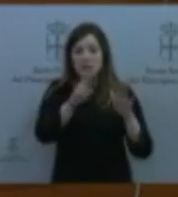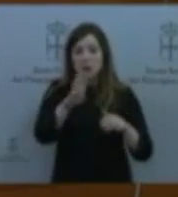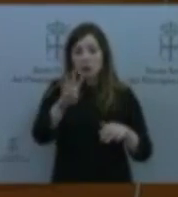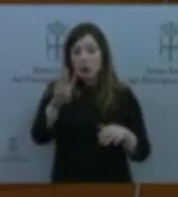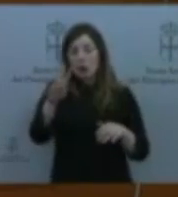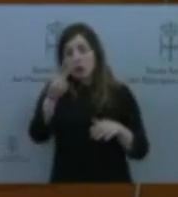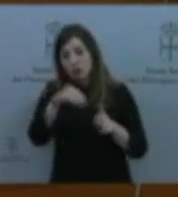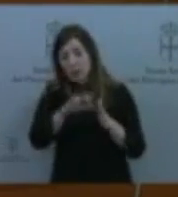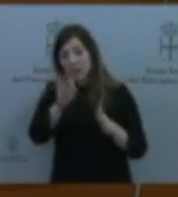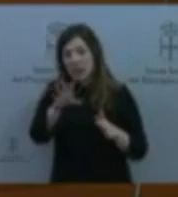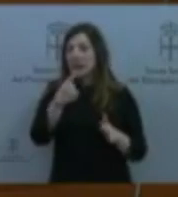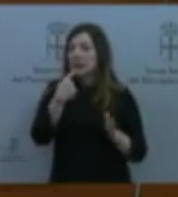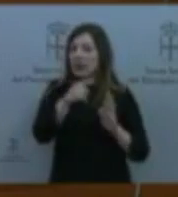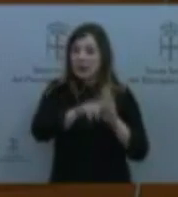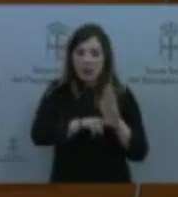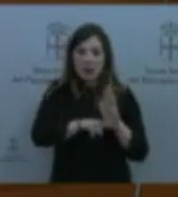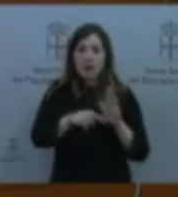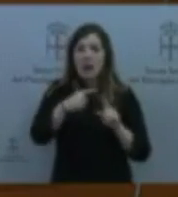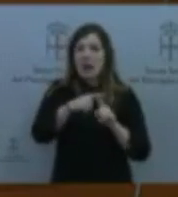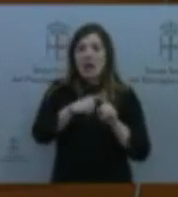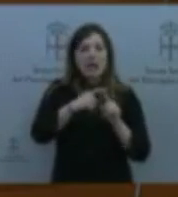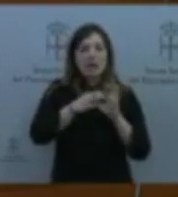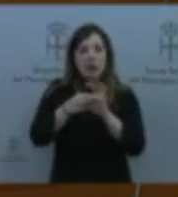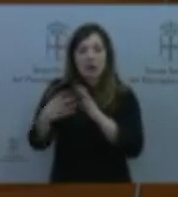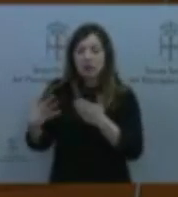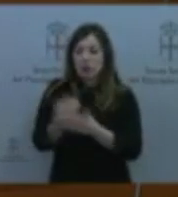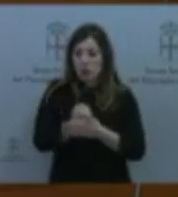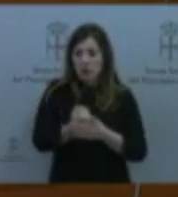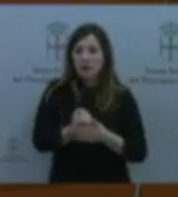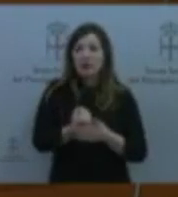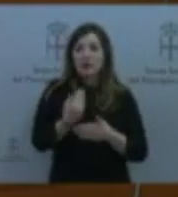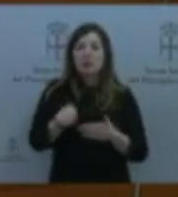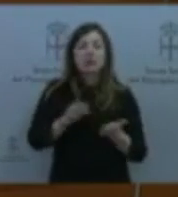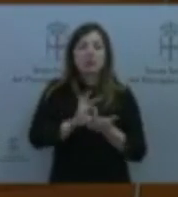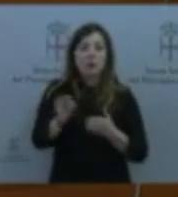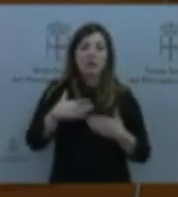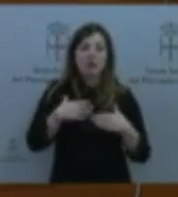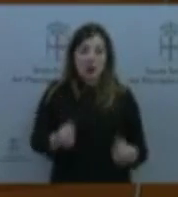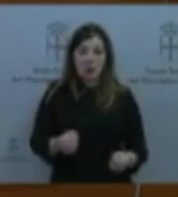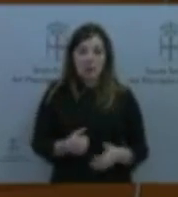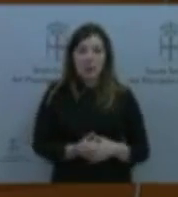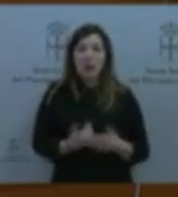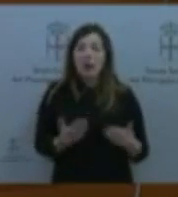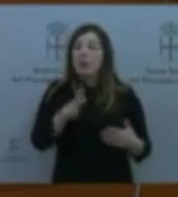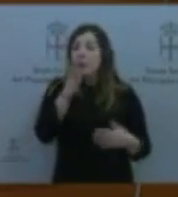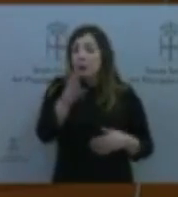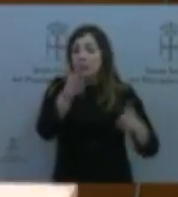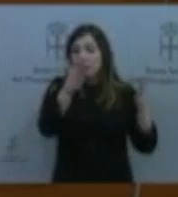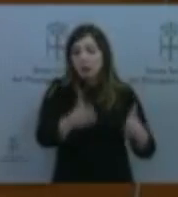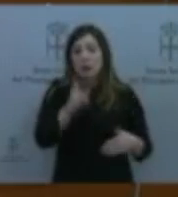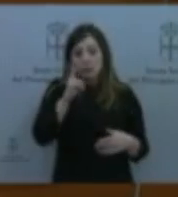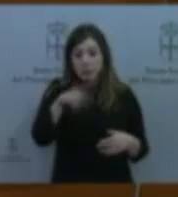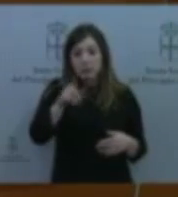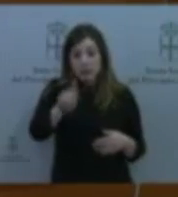categorías equivalentes de los distintos servicios de salud. Por eso, lo acaba usted de reconocer también, y evidentemente entra en la